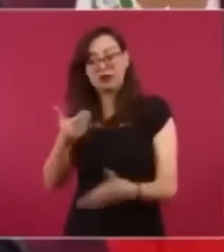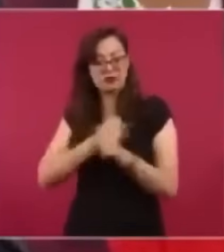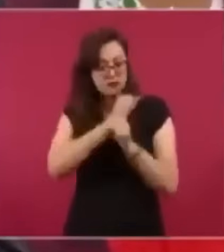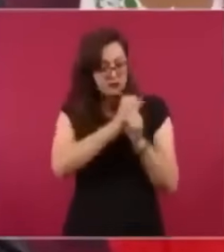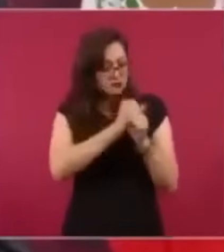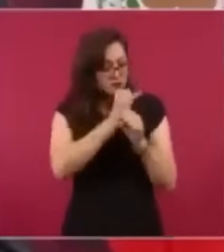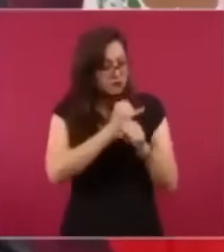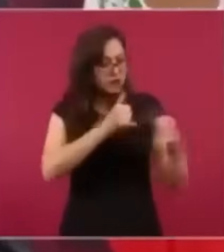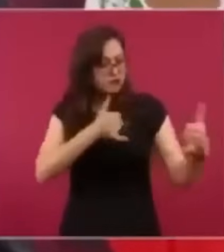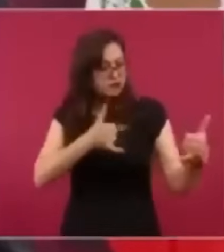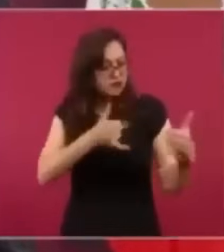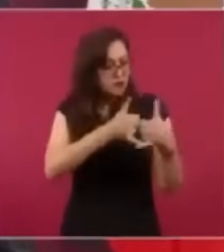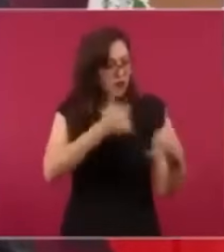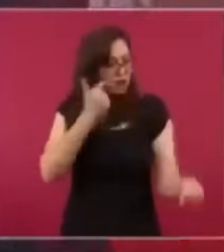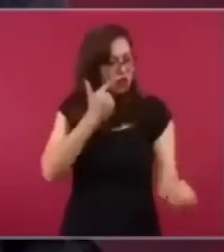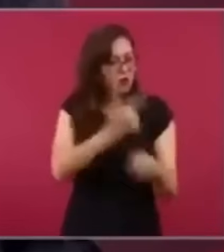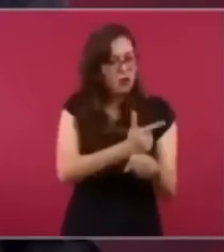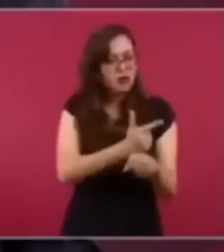menos fuerza.